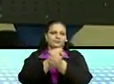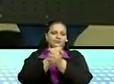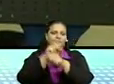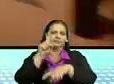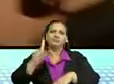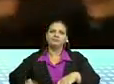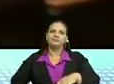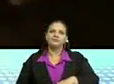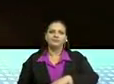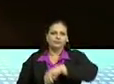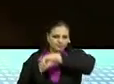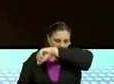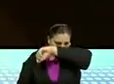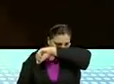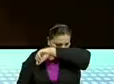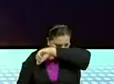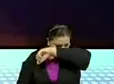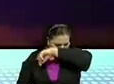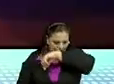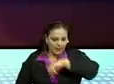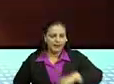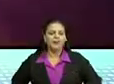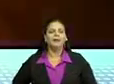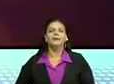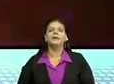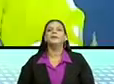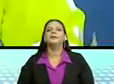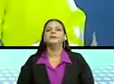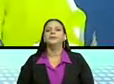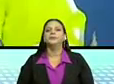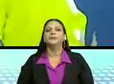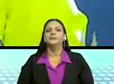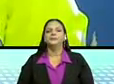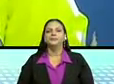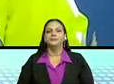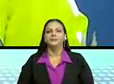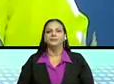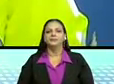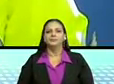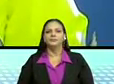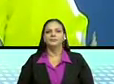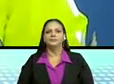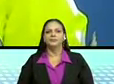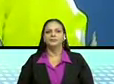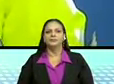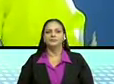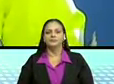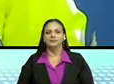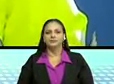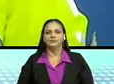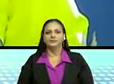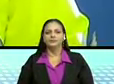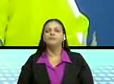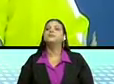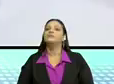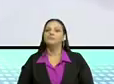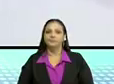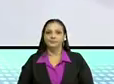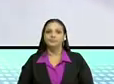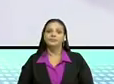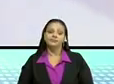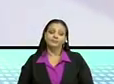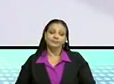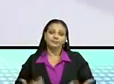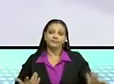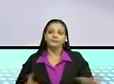ese delincuente vaya a la cárcel, que es donde debe estar y donde no debe salir. Eso ahí se corta la